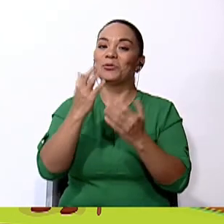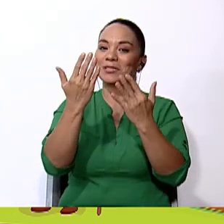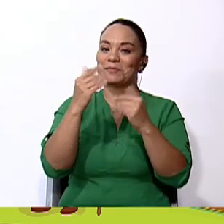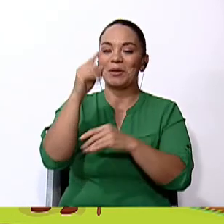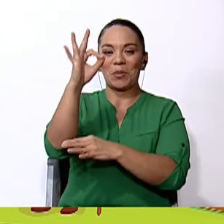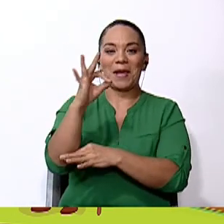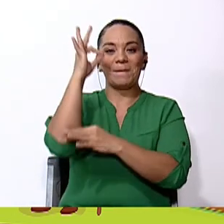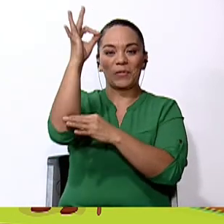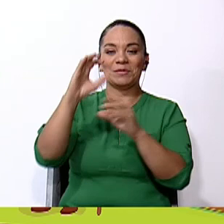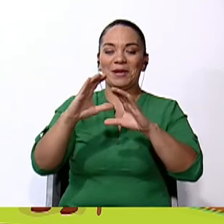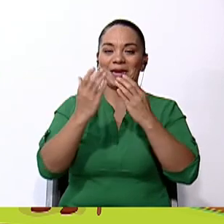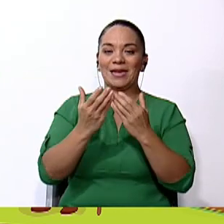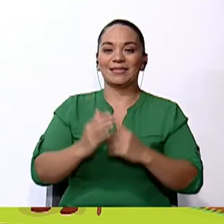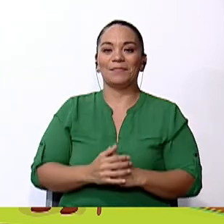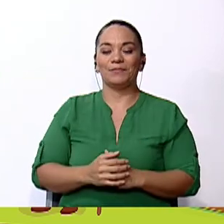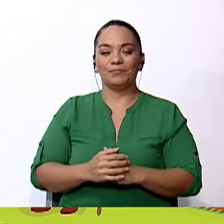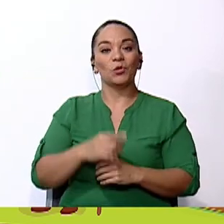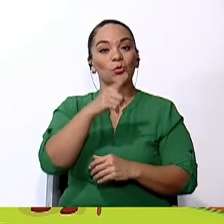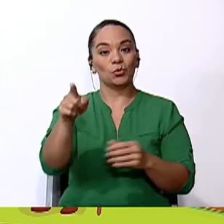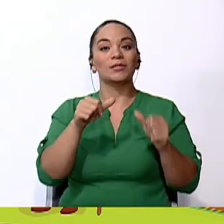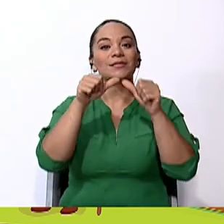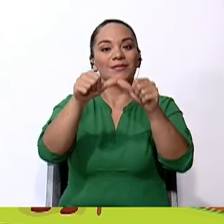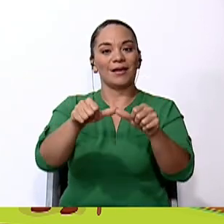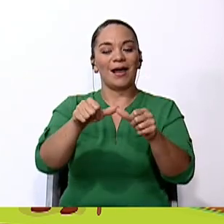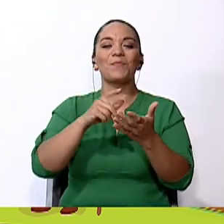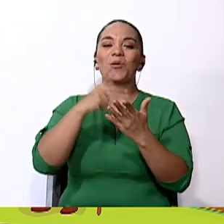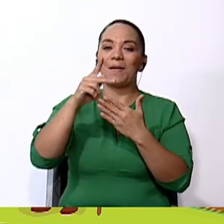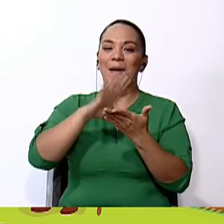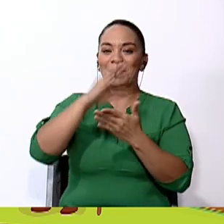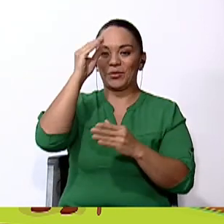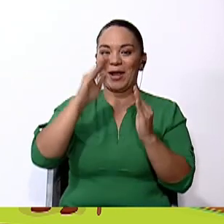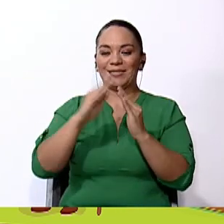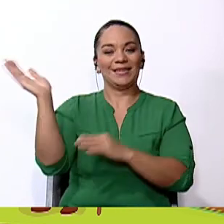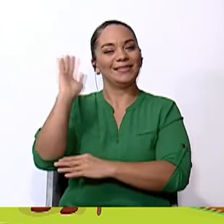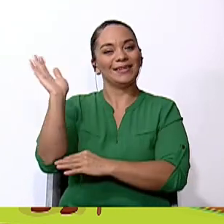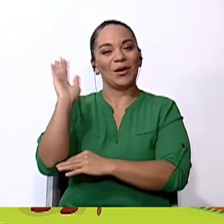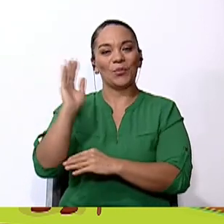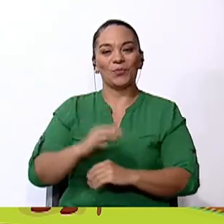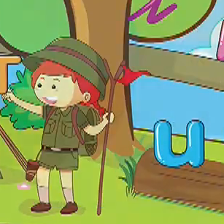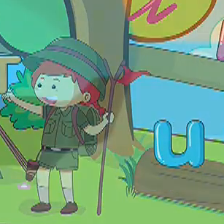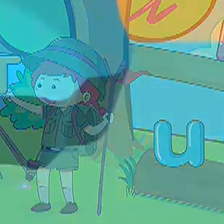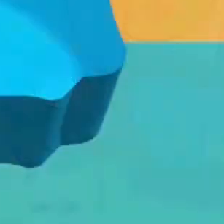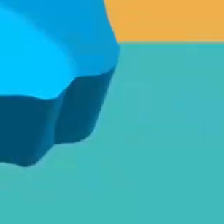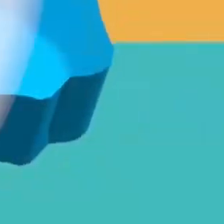espero la próxima clase. Sigan con Aprendo en Casa. Hasta la próxima.